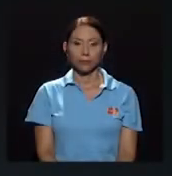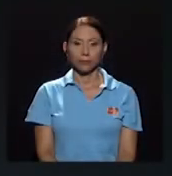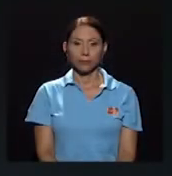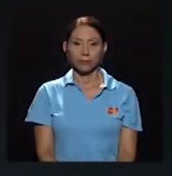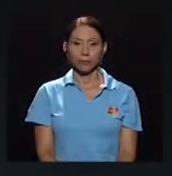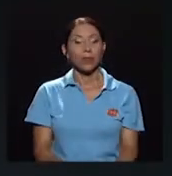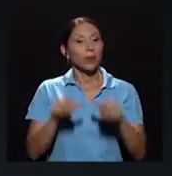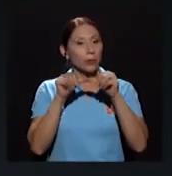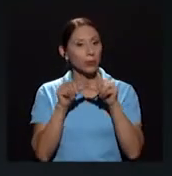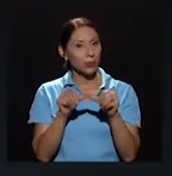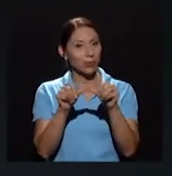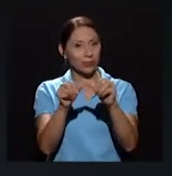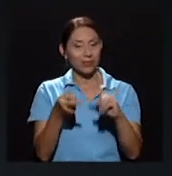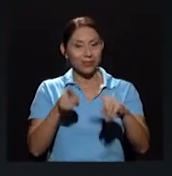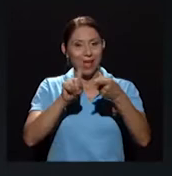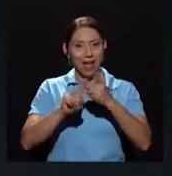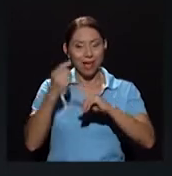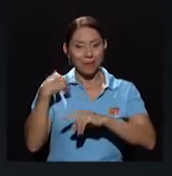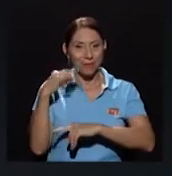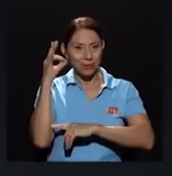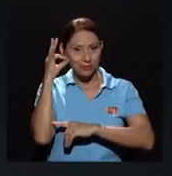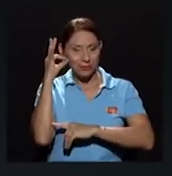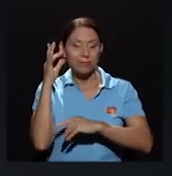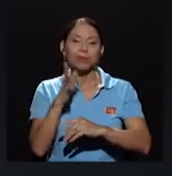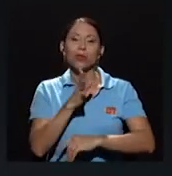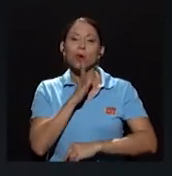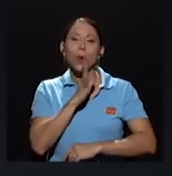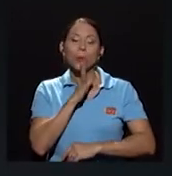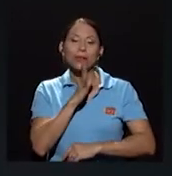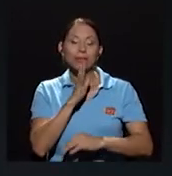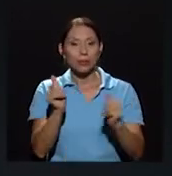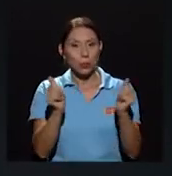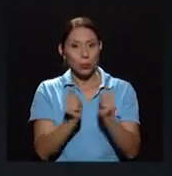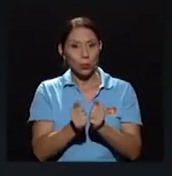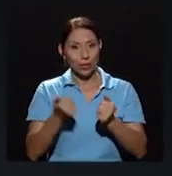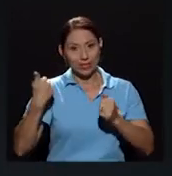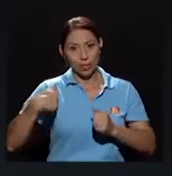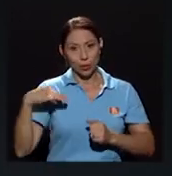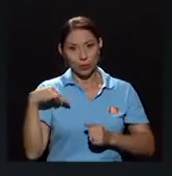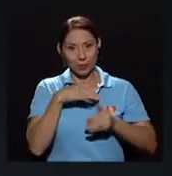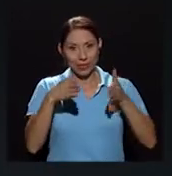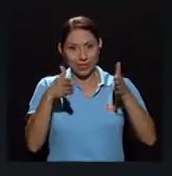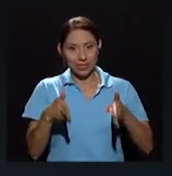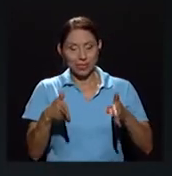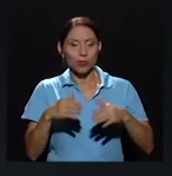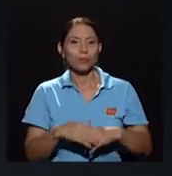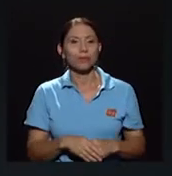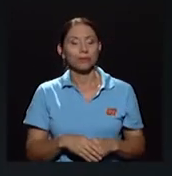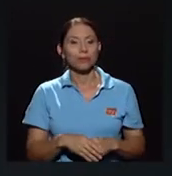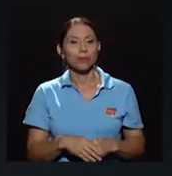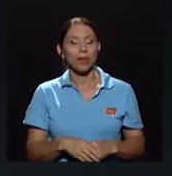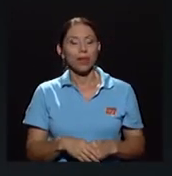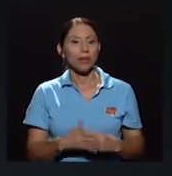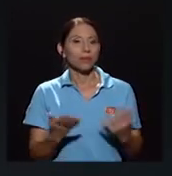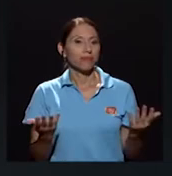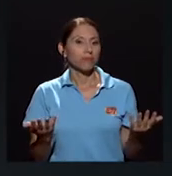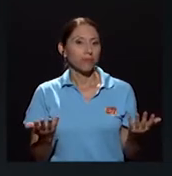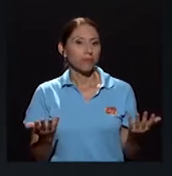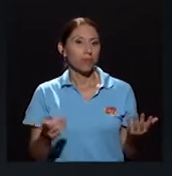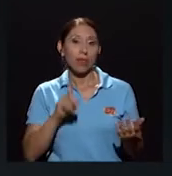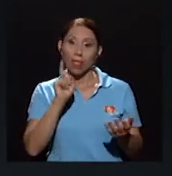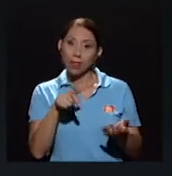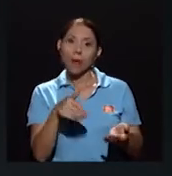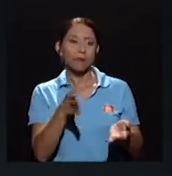continuamos amigos y amigas conversando con el señor ministro y tendríamos que